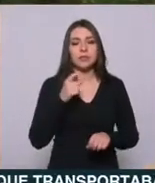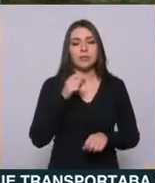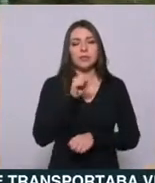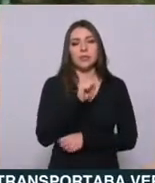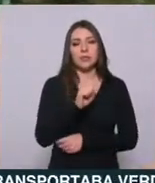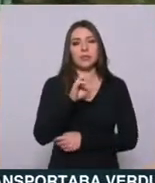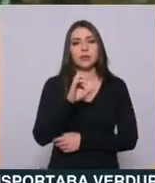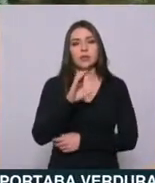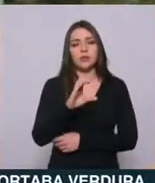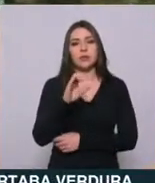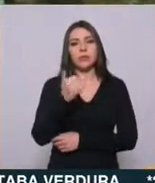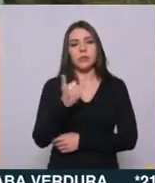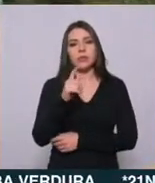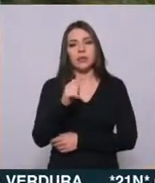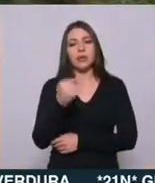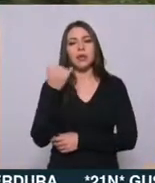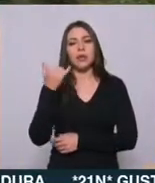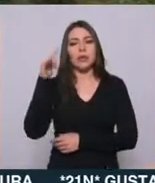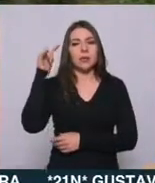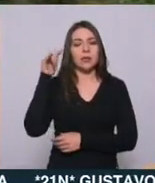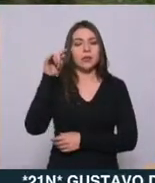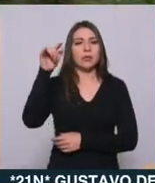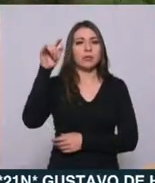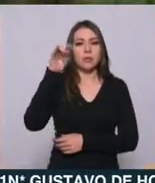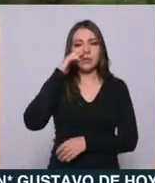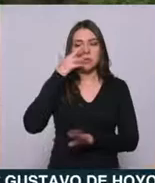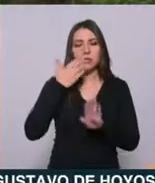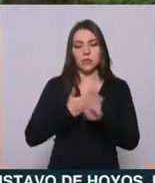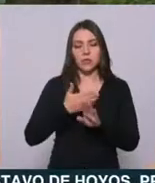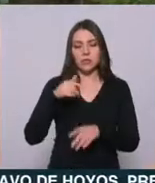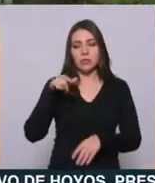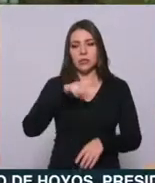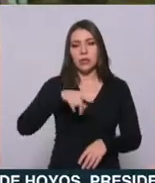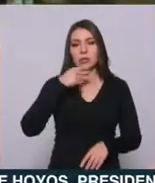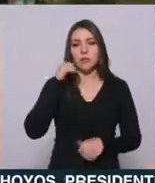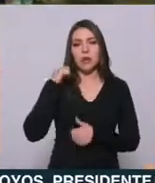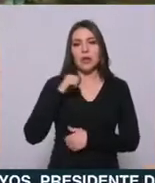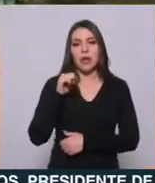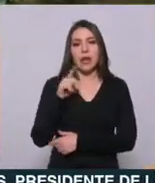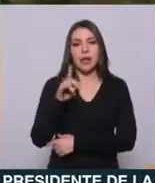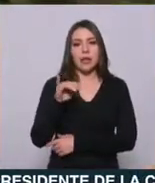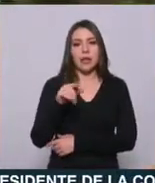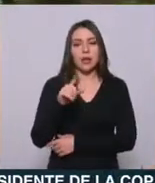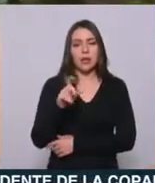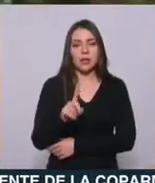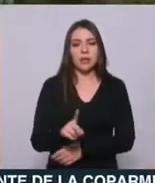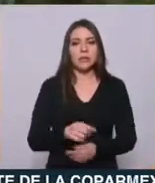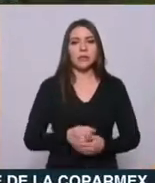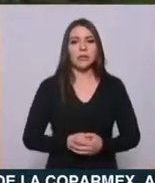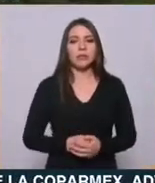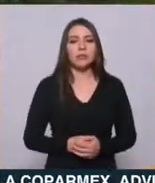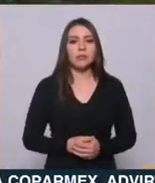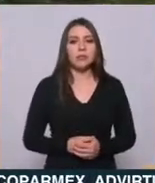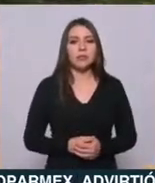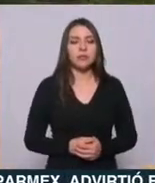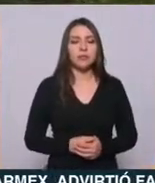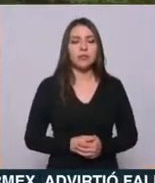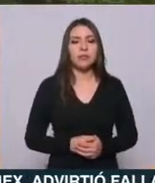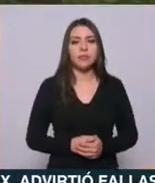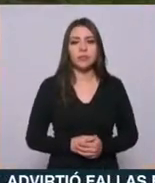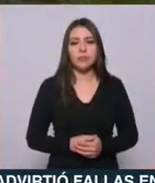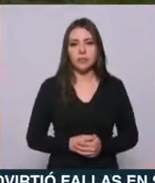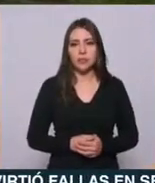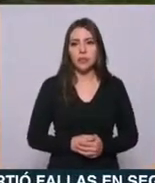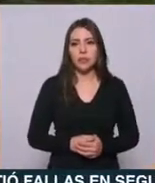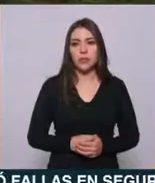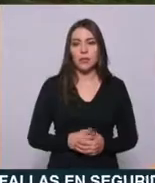la Aeronáutica Civil, fue lo que dijo el fiscal Adrián López Solís. Astrid, ¿quién se estaría quedando en el